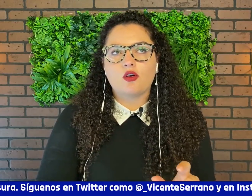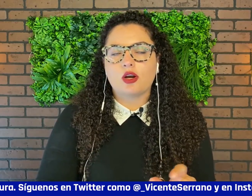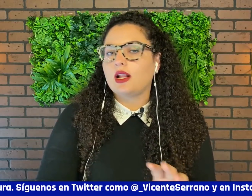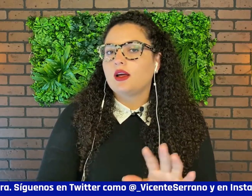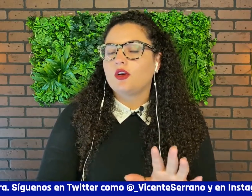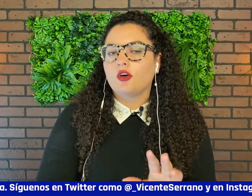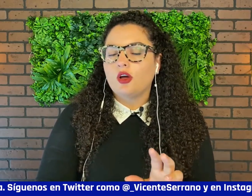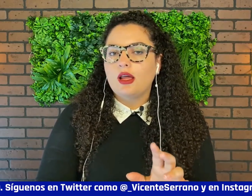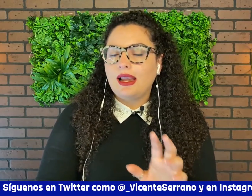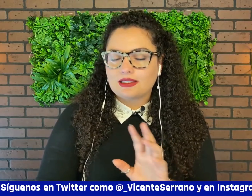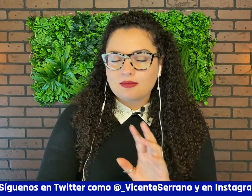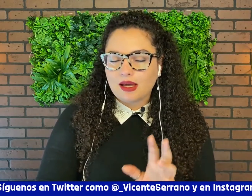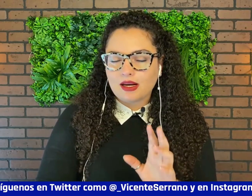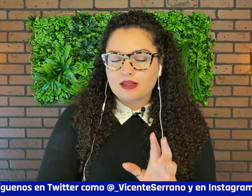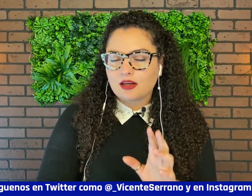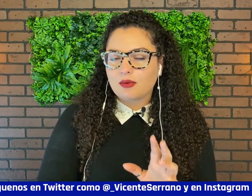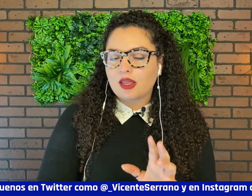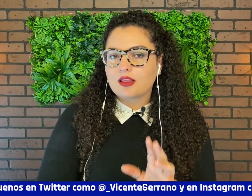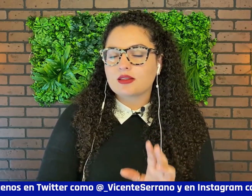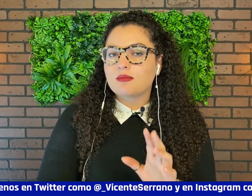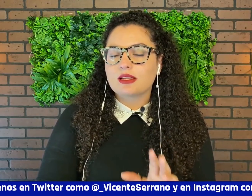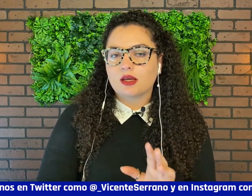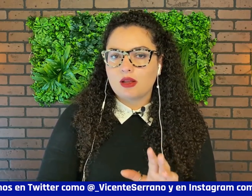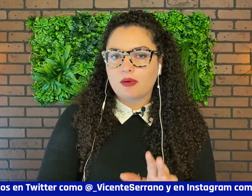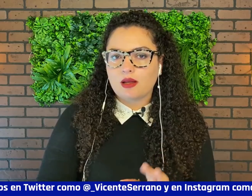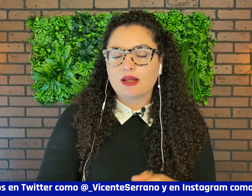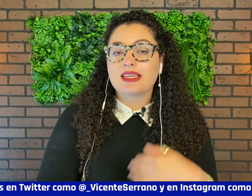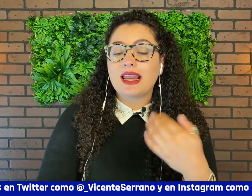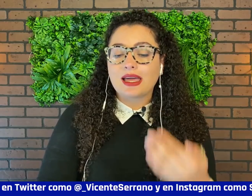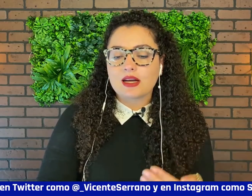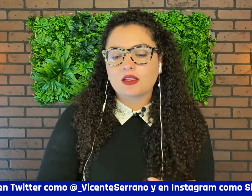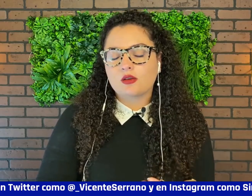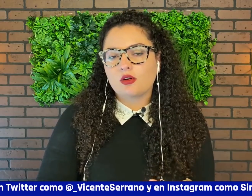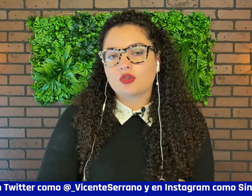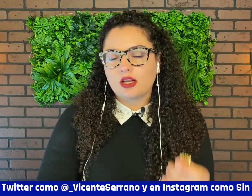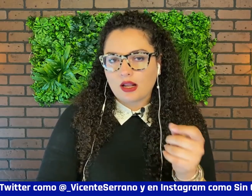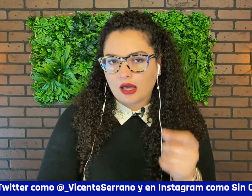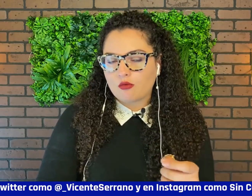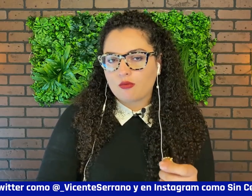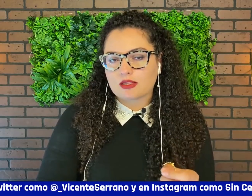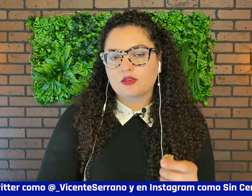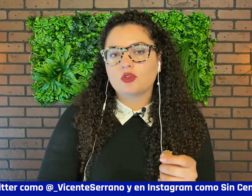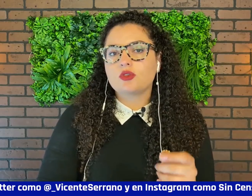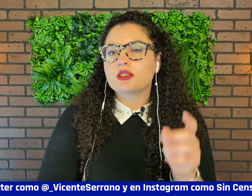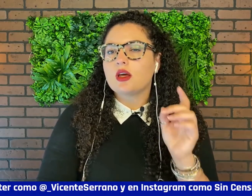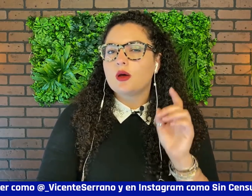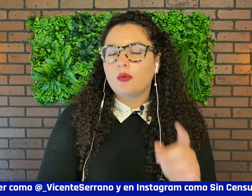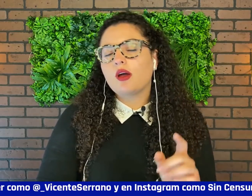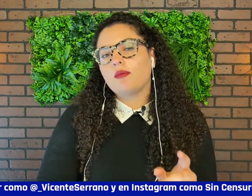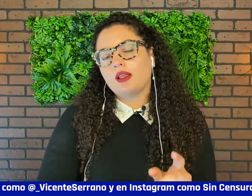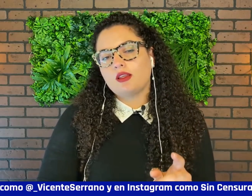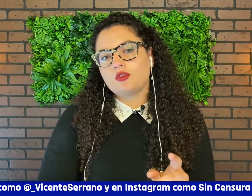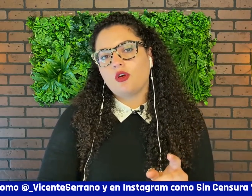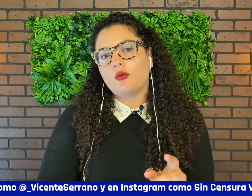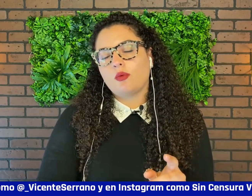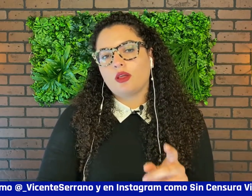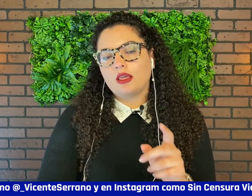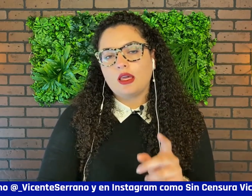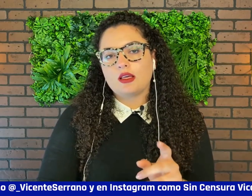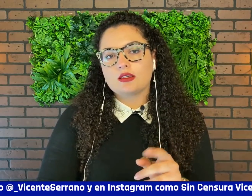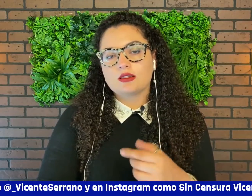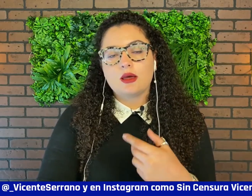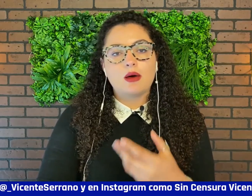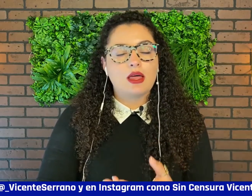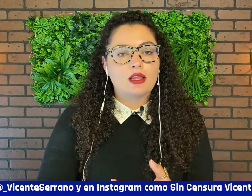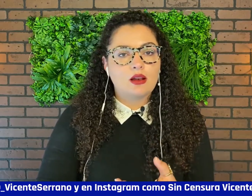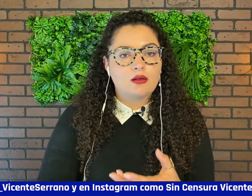se peleó con él. No, las imágenes de la mañana dicen más que mil palabras y la carta de Julio Scherer aún más. Entonces, póngame atención, porque